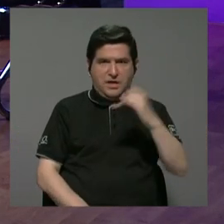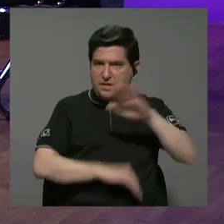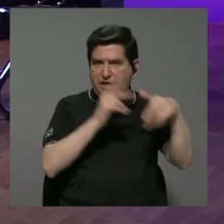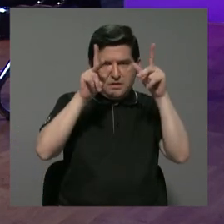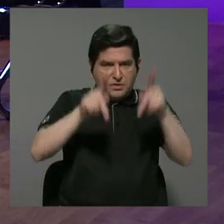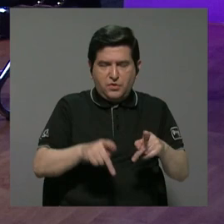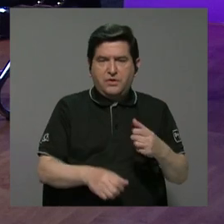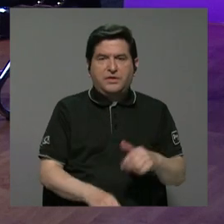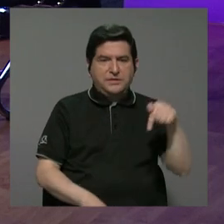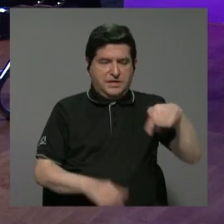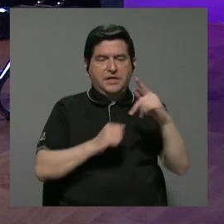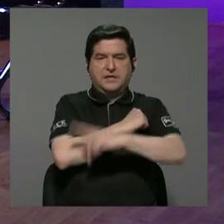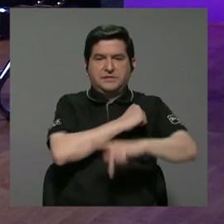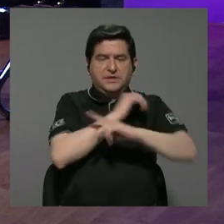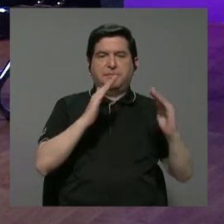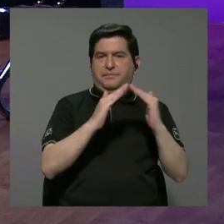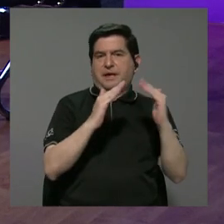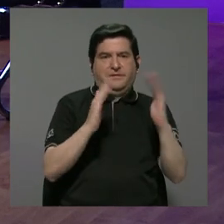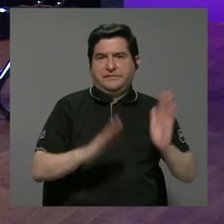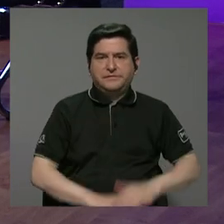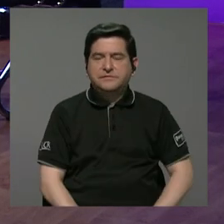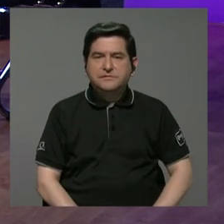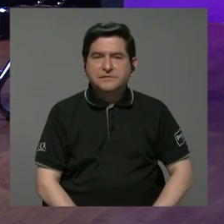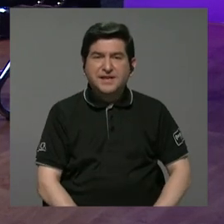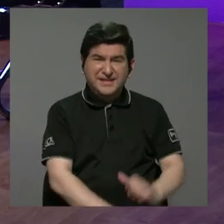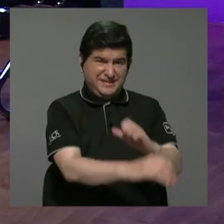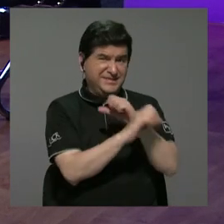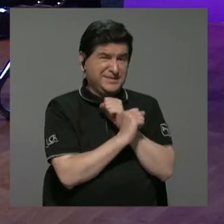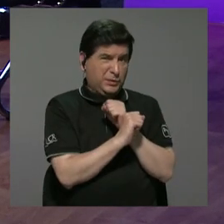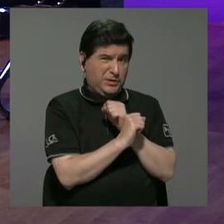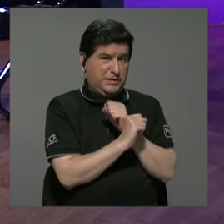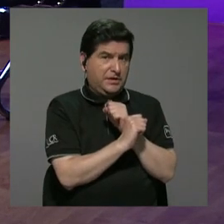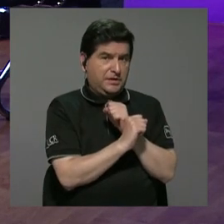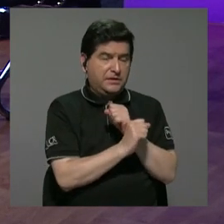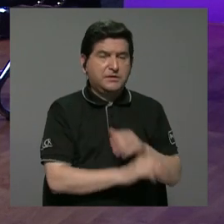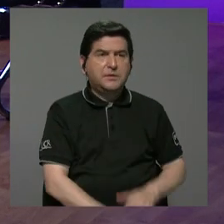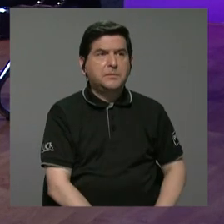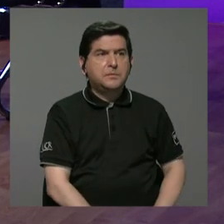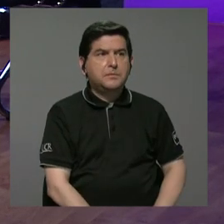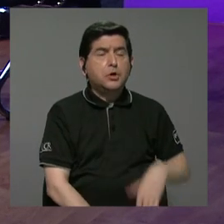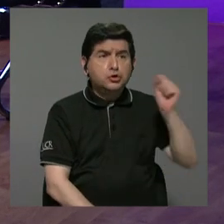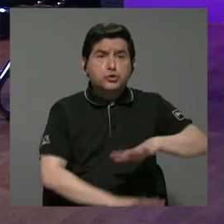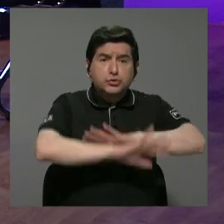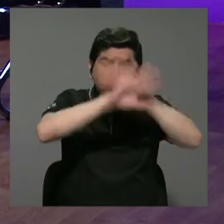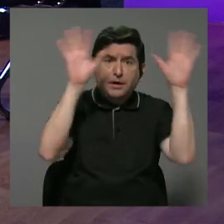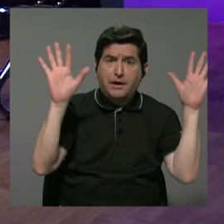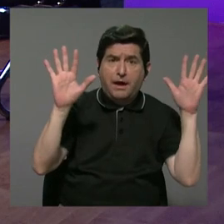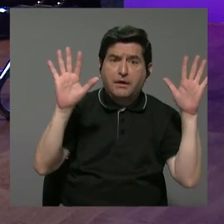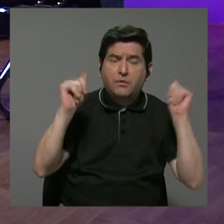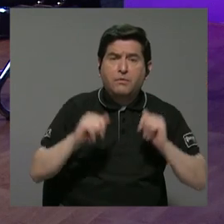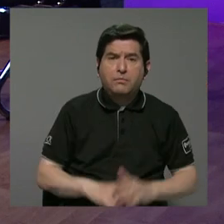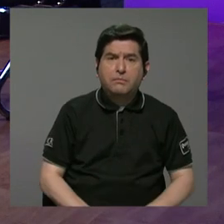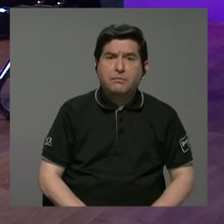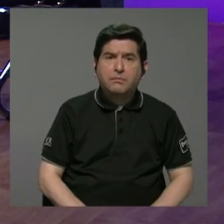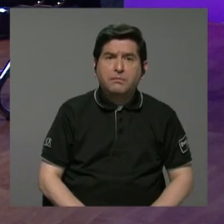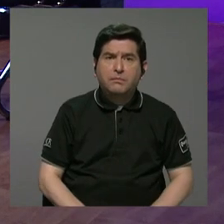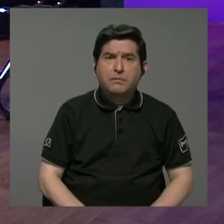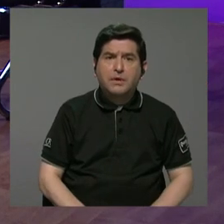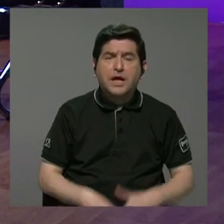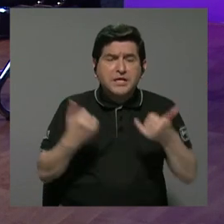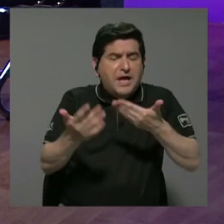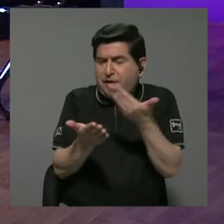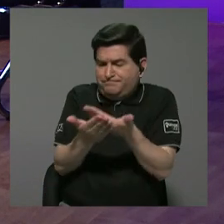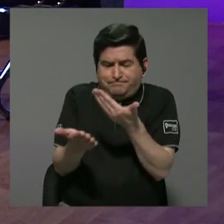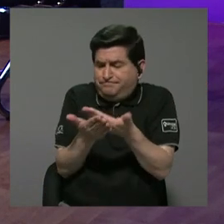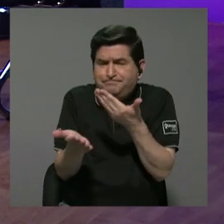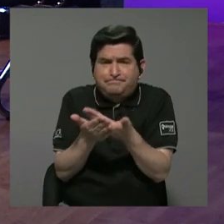las personas que vivimos en este país. Seguridad, bueno, clarísimo, está súper